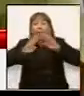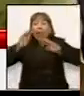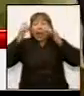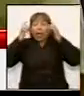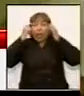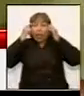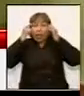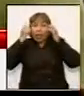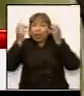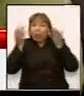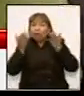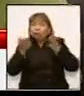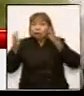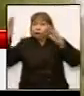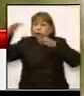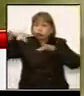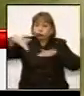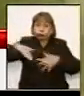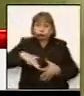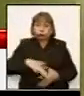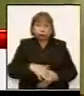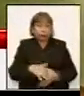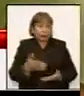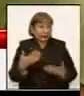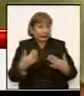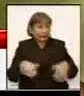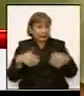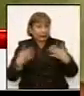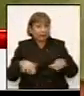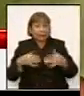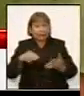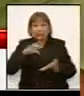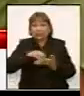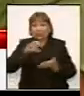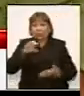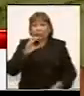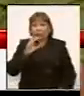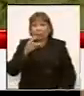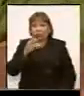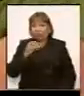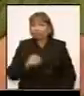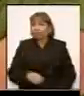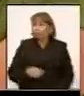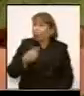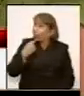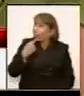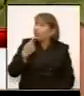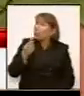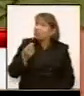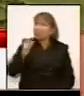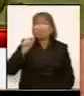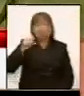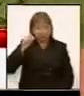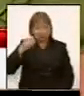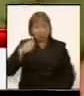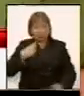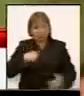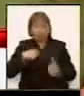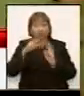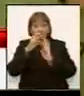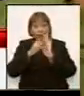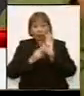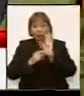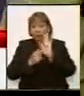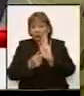el posible deslizamiento del centro y que afectaría al centro poblado de Chón. Bueno, yo presento un proyecto de ley para